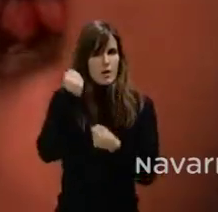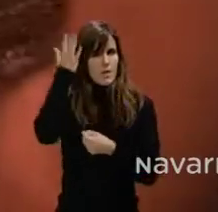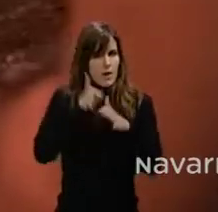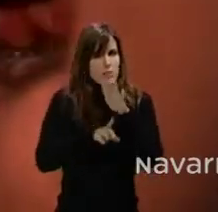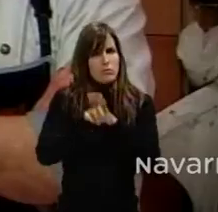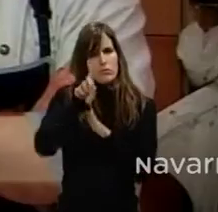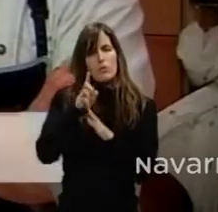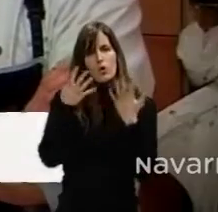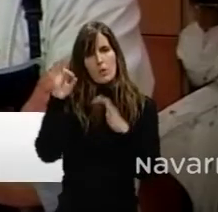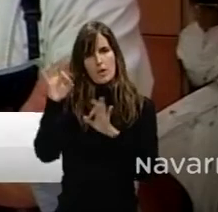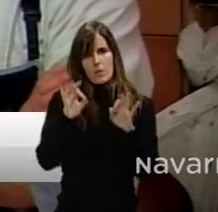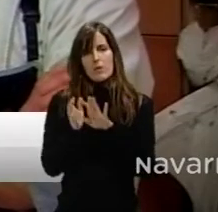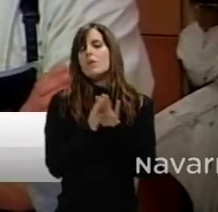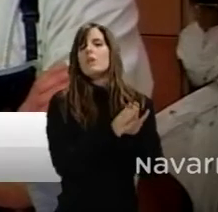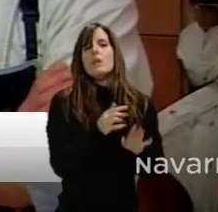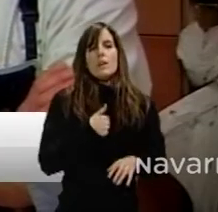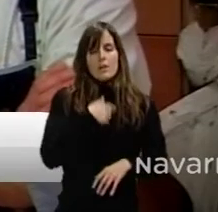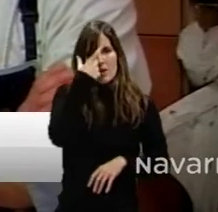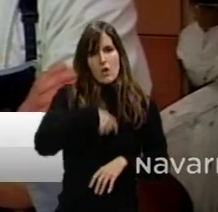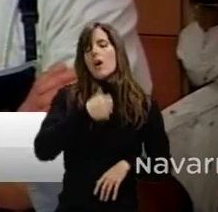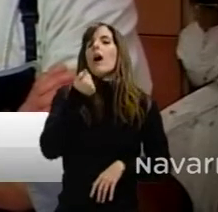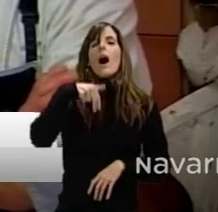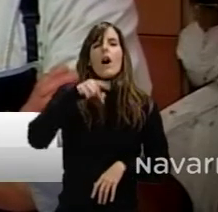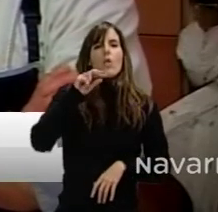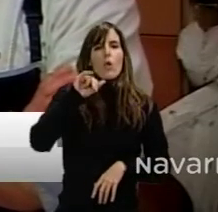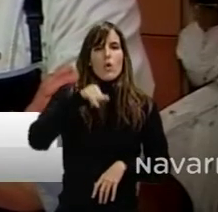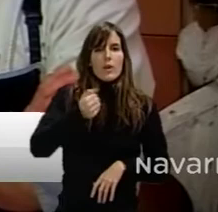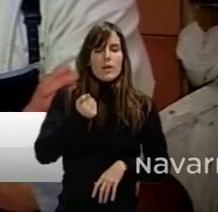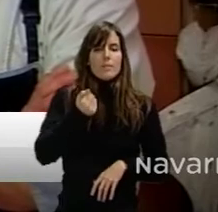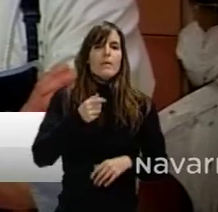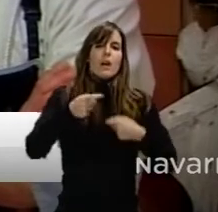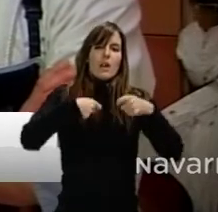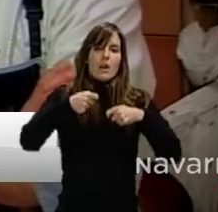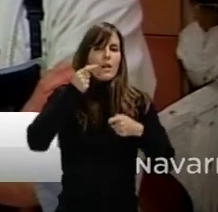90%. Me llamo Andonio también de Oroz y soy propietario de carnicería San Cerni